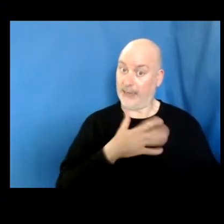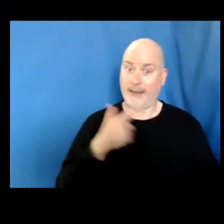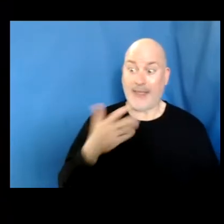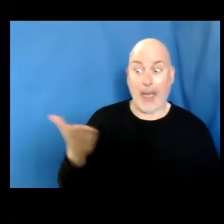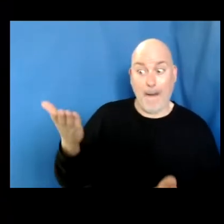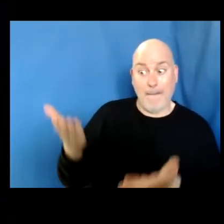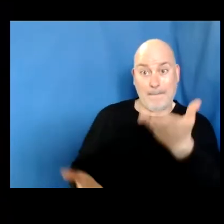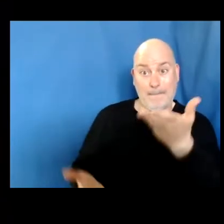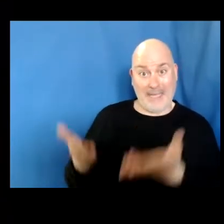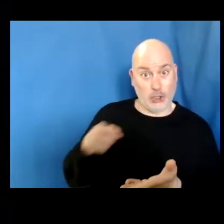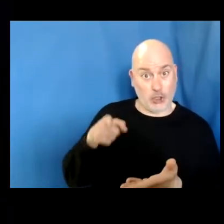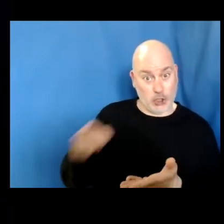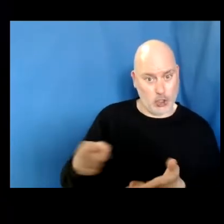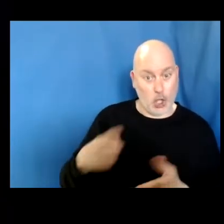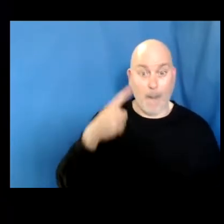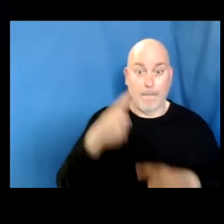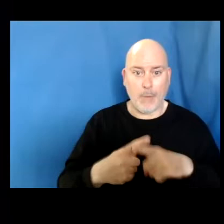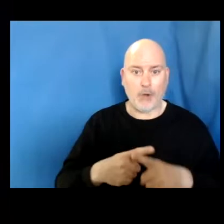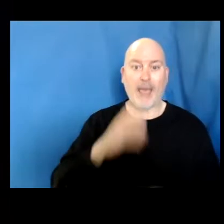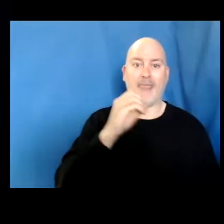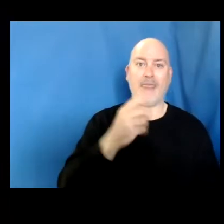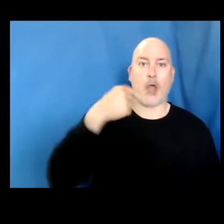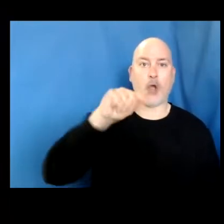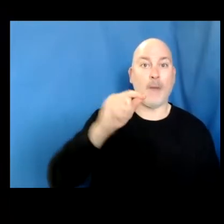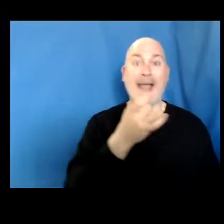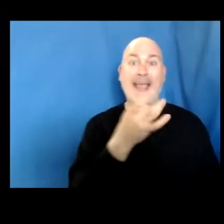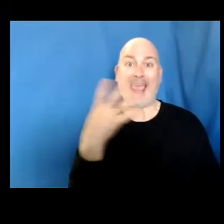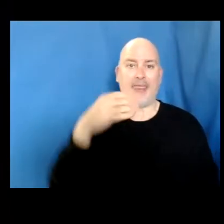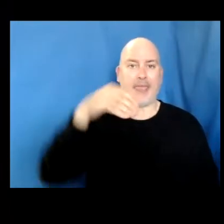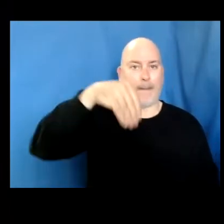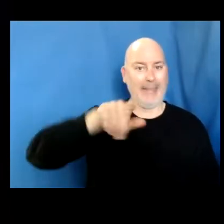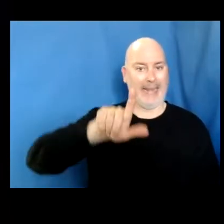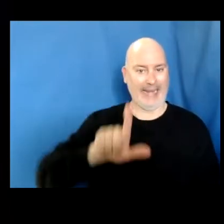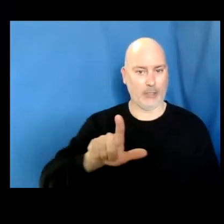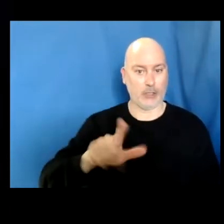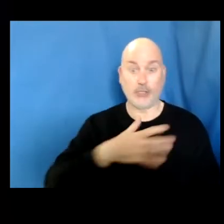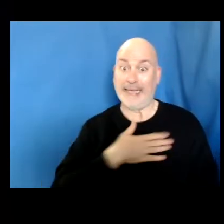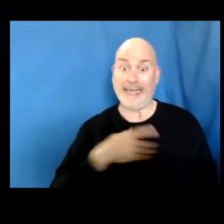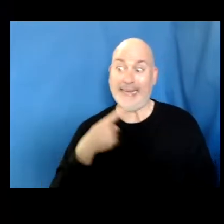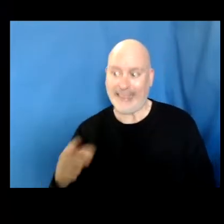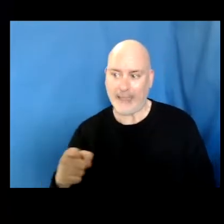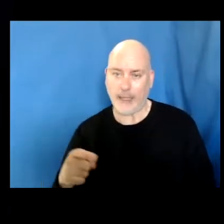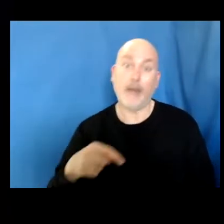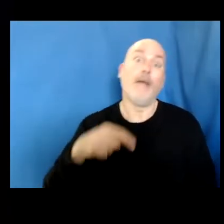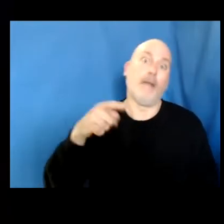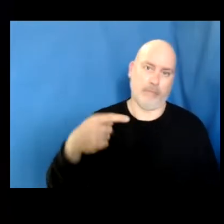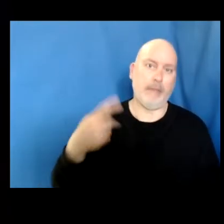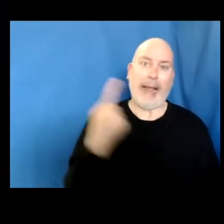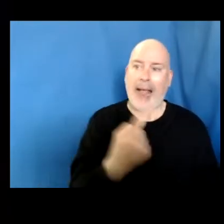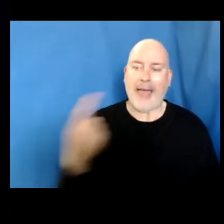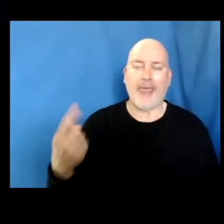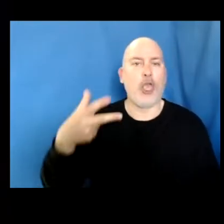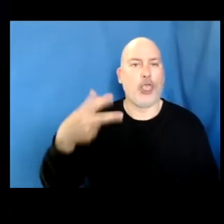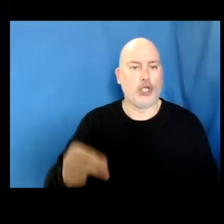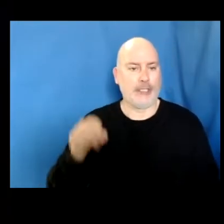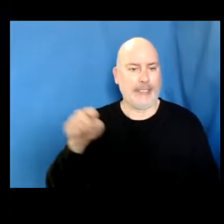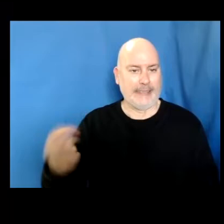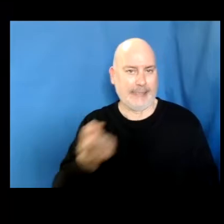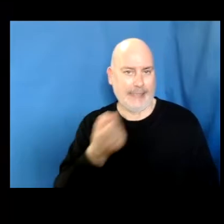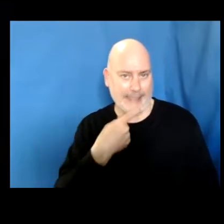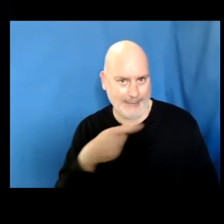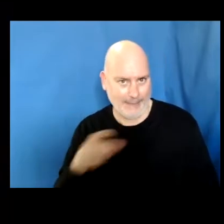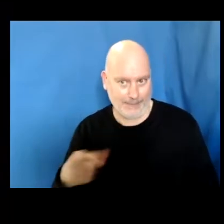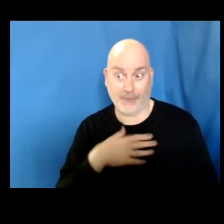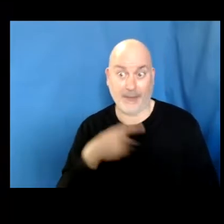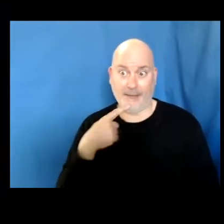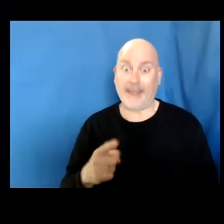kilos por 0,15 mililitros, esos serían los mililitros a administrar por dosis, siempre que la concentración sea la